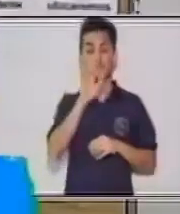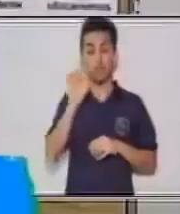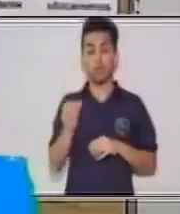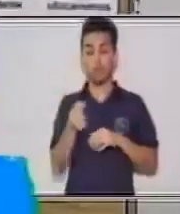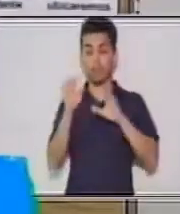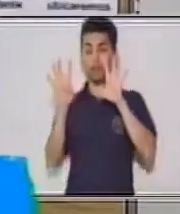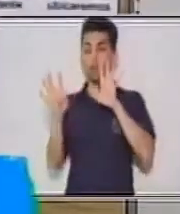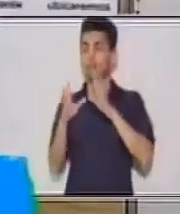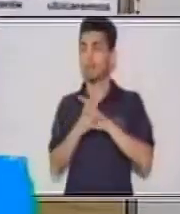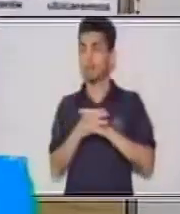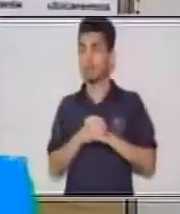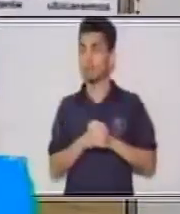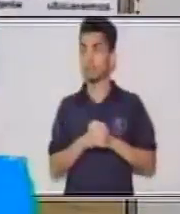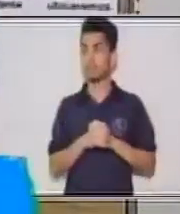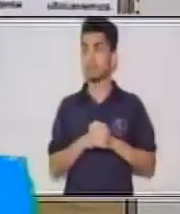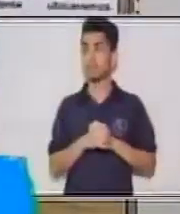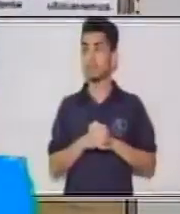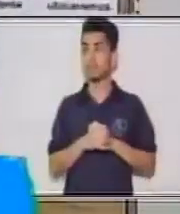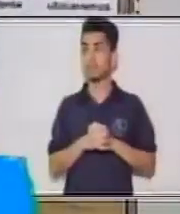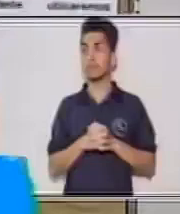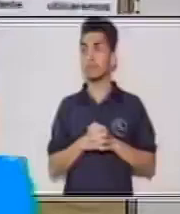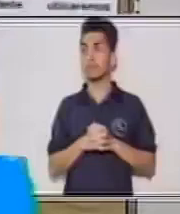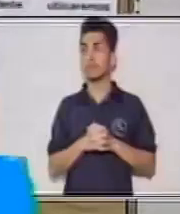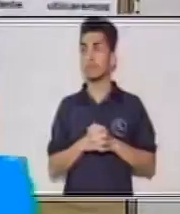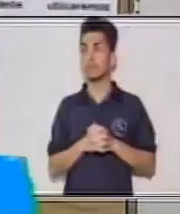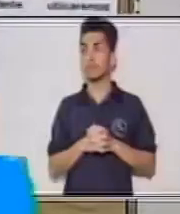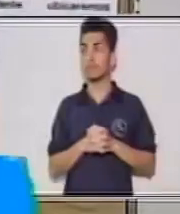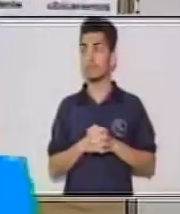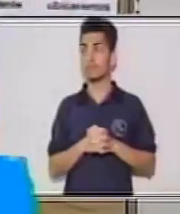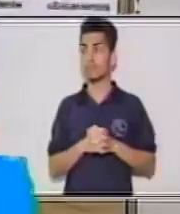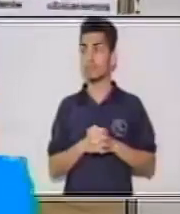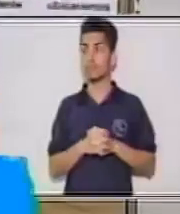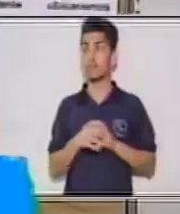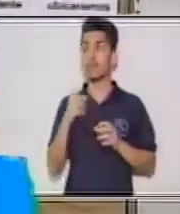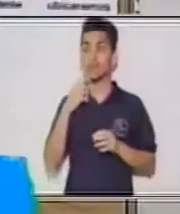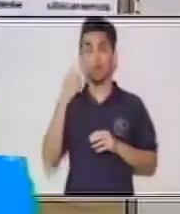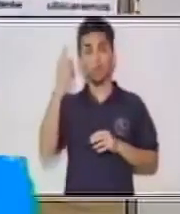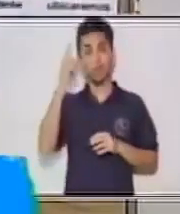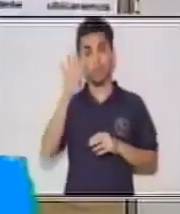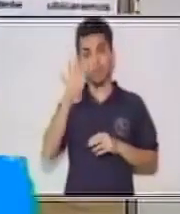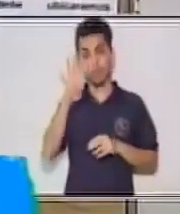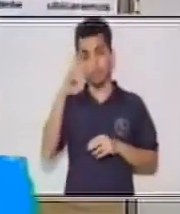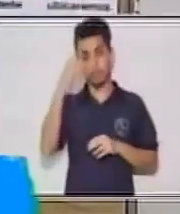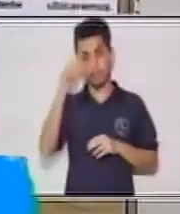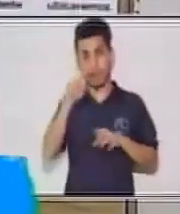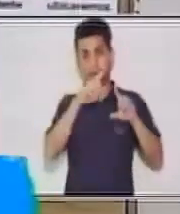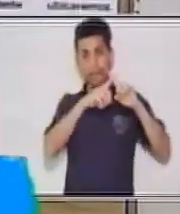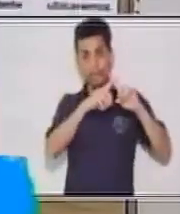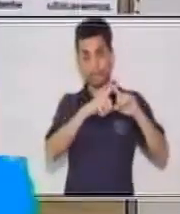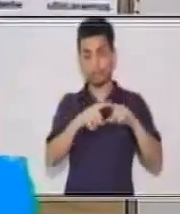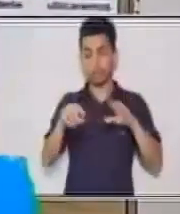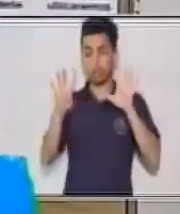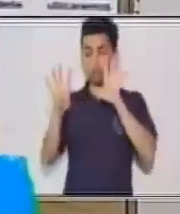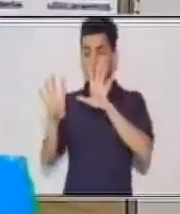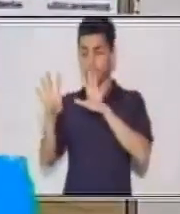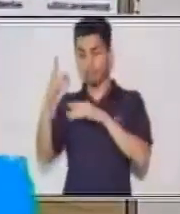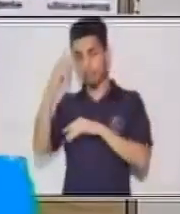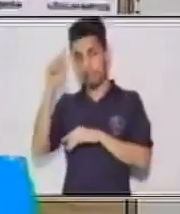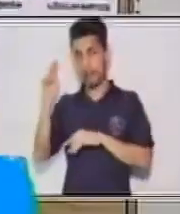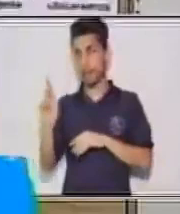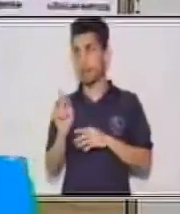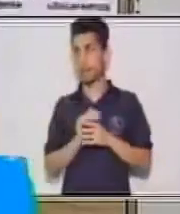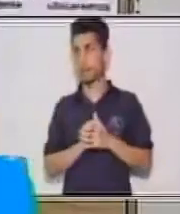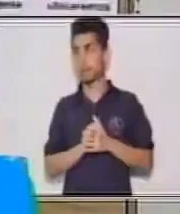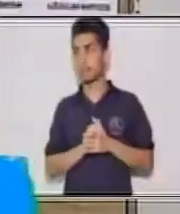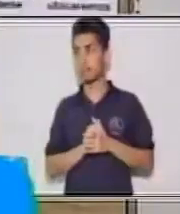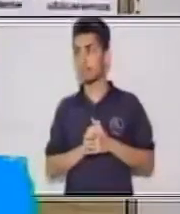4,9. Entonces, ¿dónde está 4,9? Aquí tenemos 4 en X, ¿verdad? Y 9 para Y. Y 9